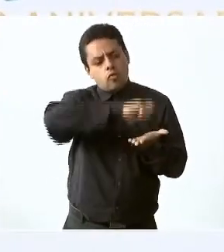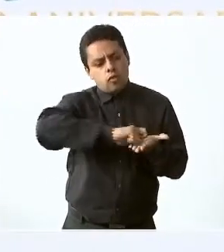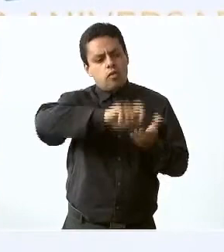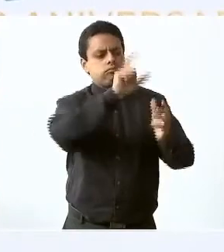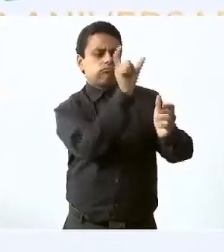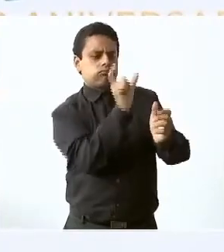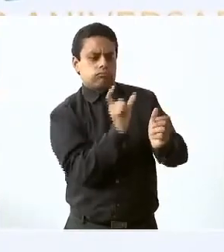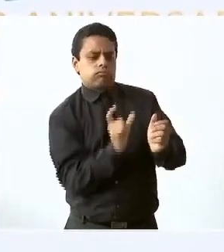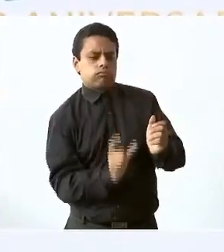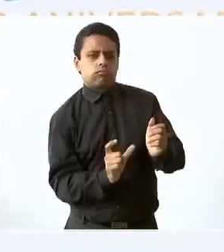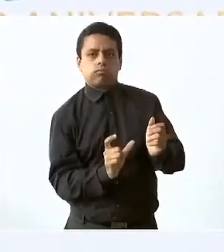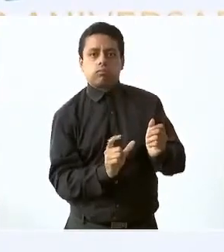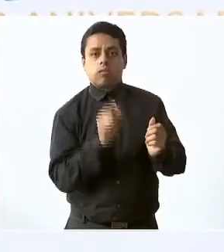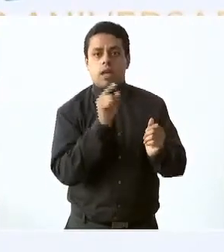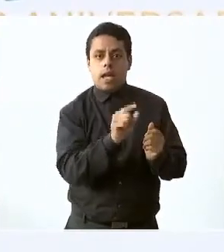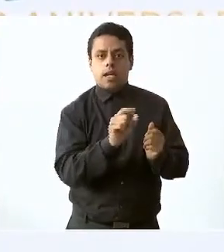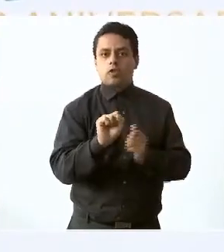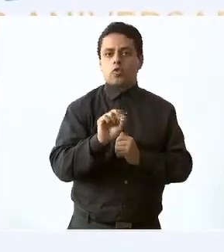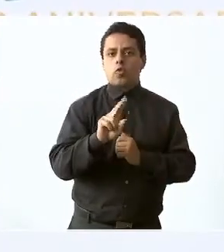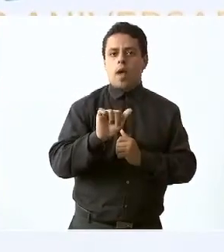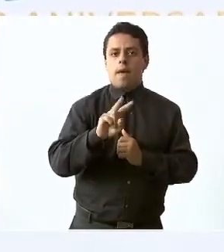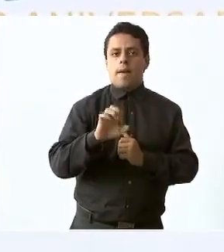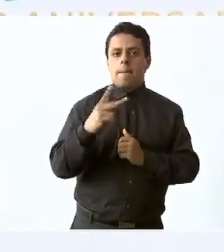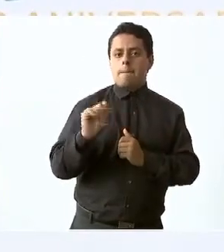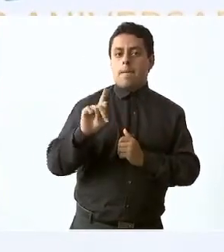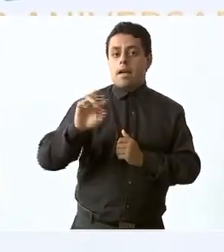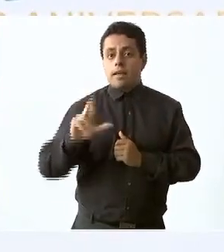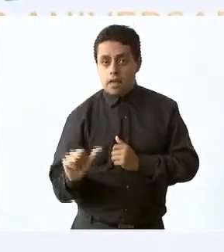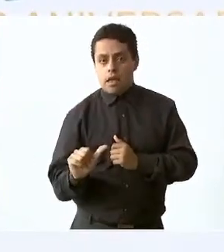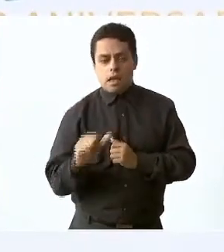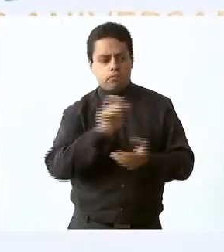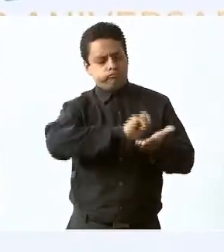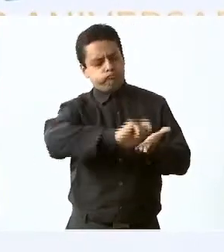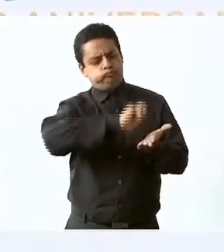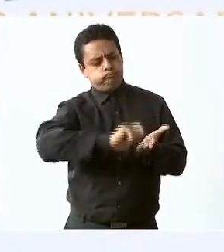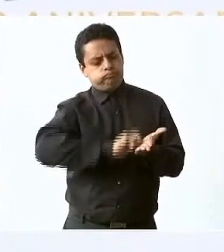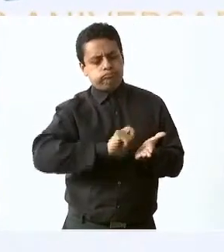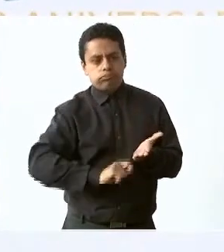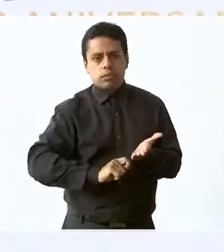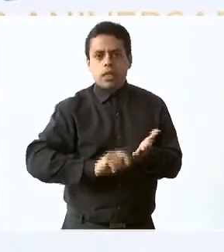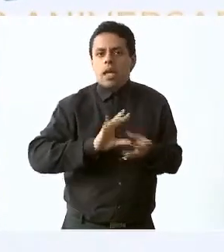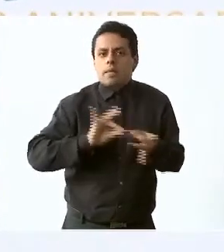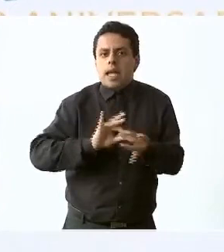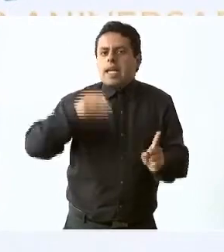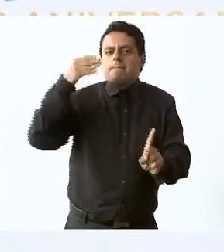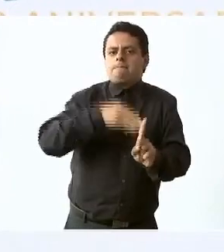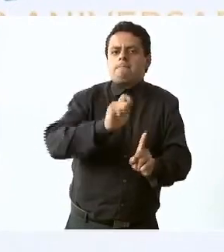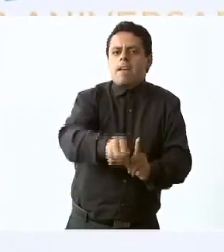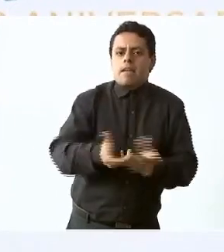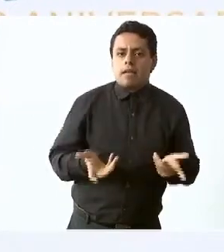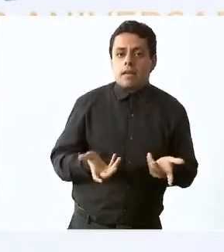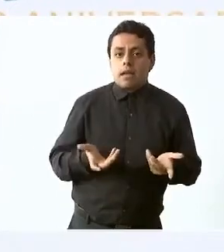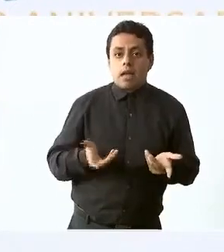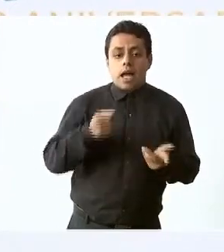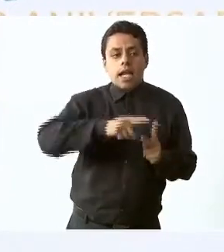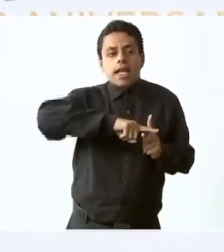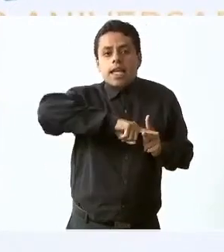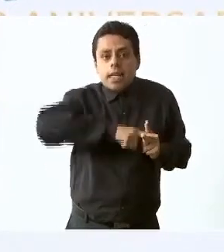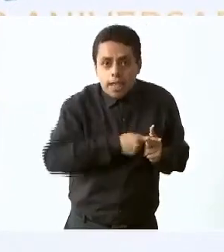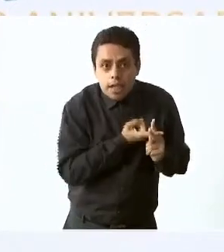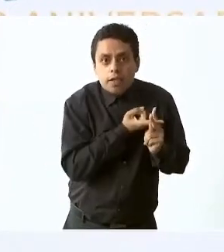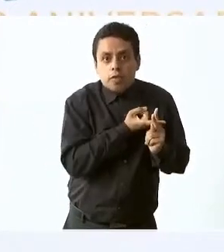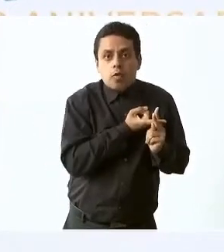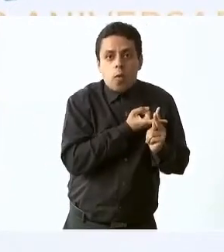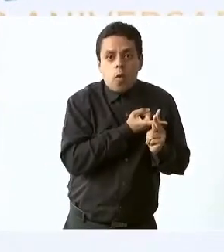integran este magnífico poema, no solo está cifrado el final y el comienzo de una etapa en